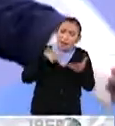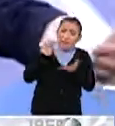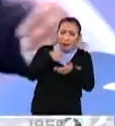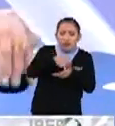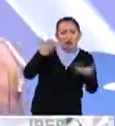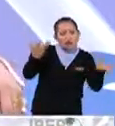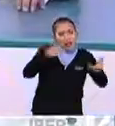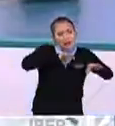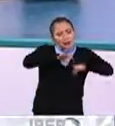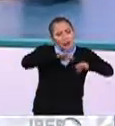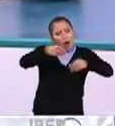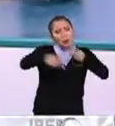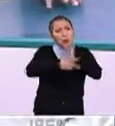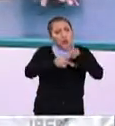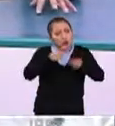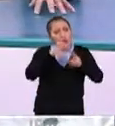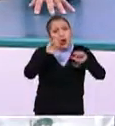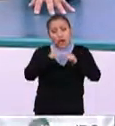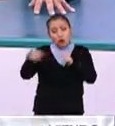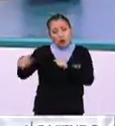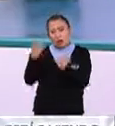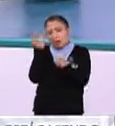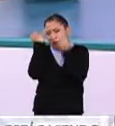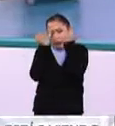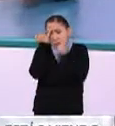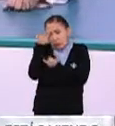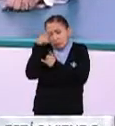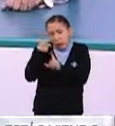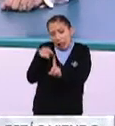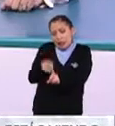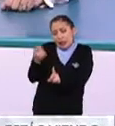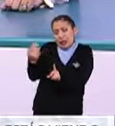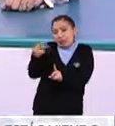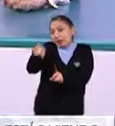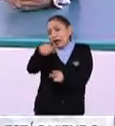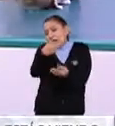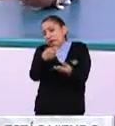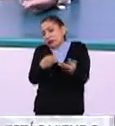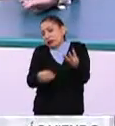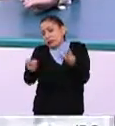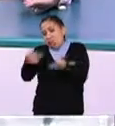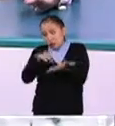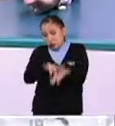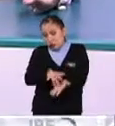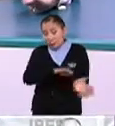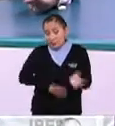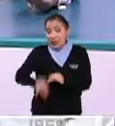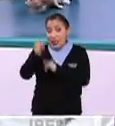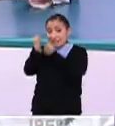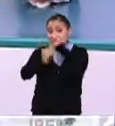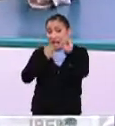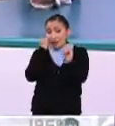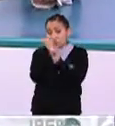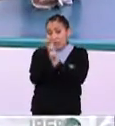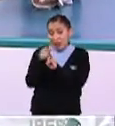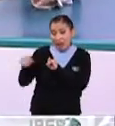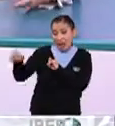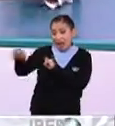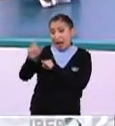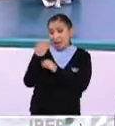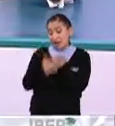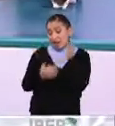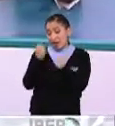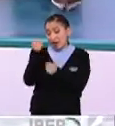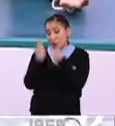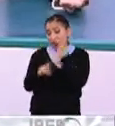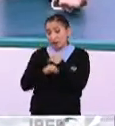para que sean autosustentables, en fin, varias estrategias focalizadas creo que se tienen que hacer. Y en la coyuntura internacional creo que hay retos importantes.